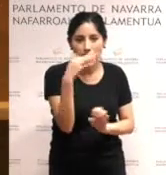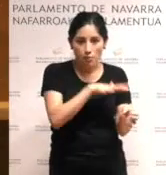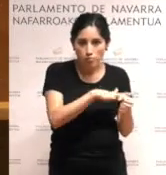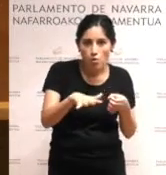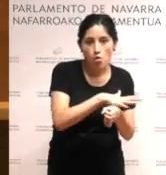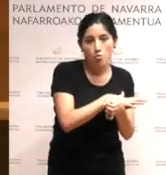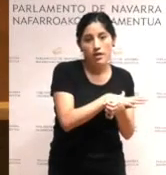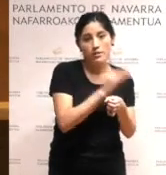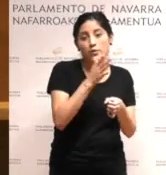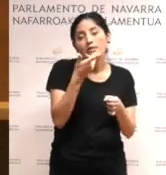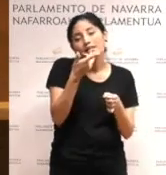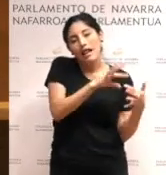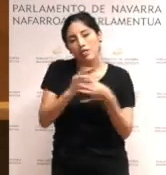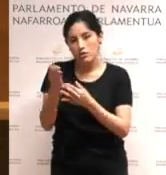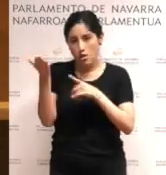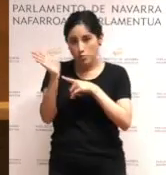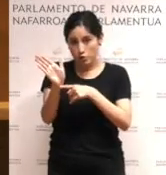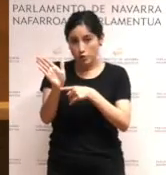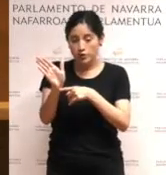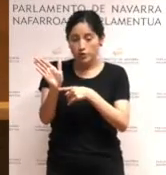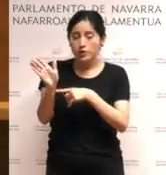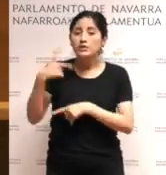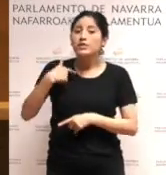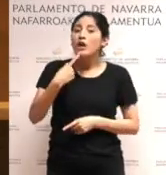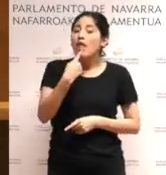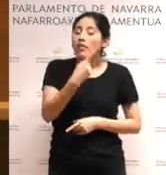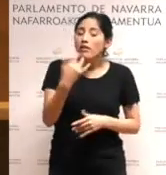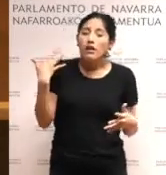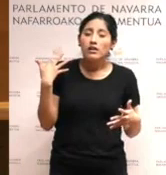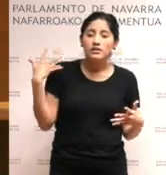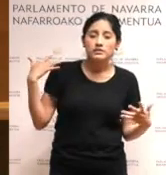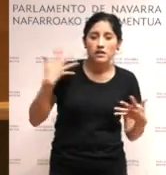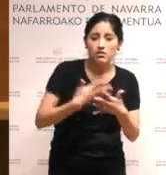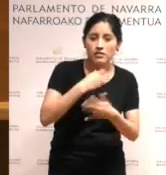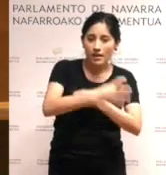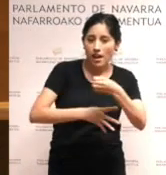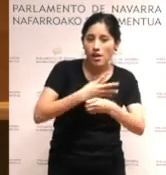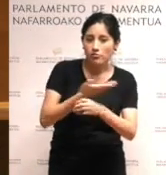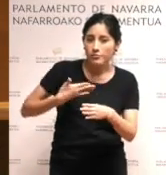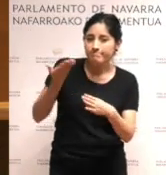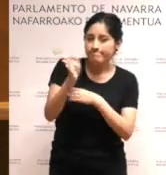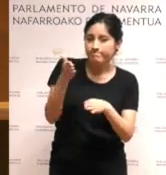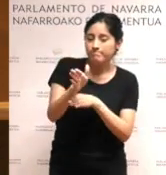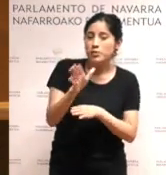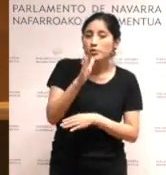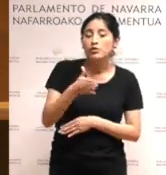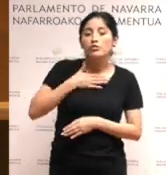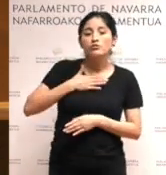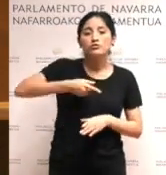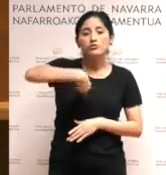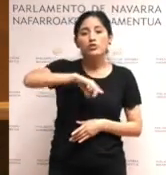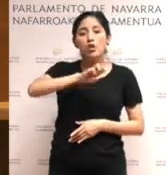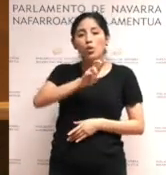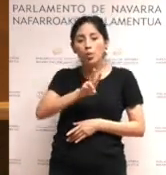moción. Y quiero recordar que esta cuestión ha estado sobre la mesa toda la legislatura pasada, que desde UPN venimos proponiendo que